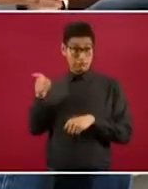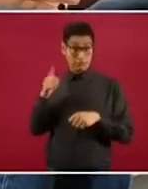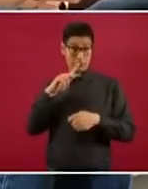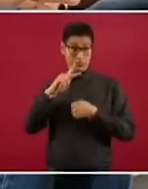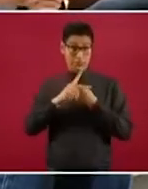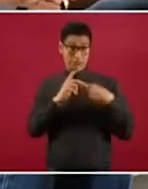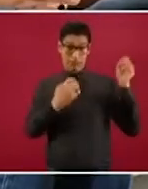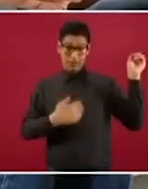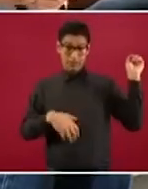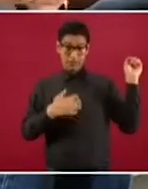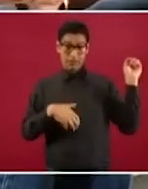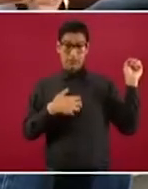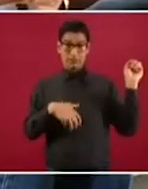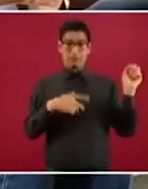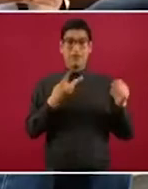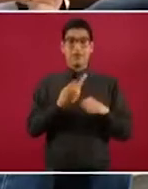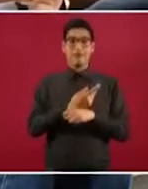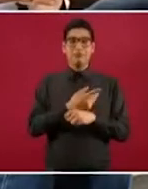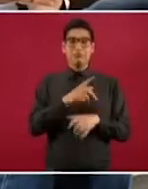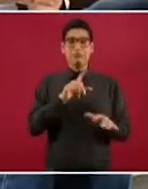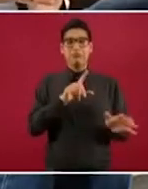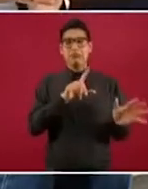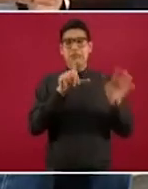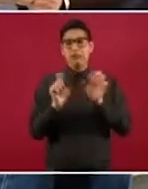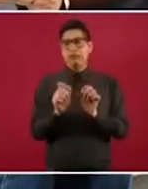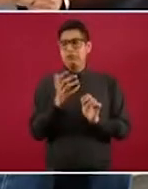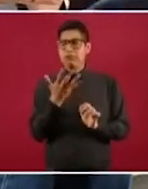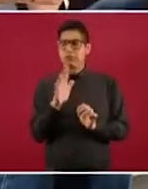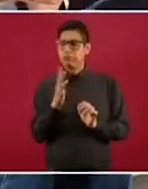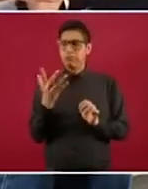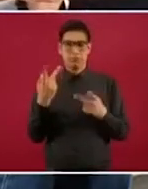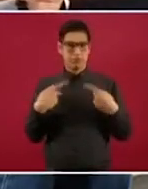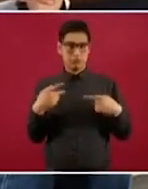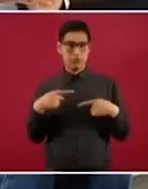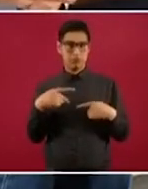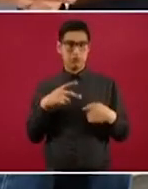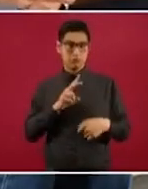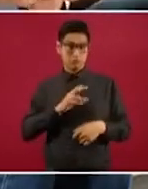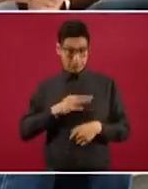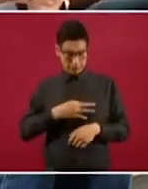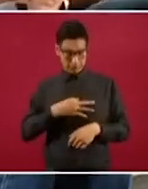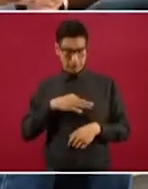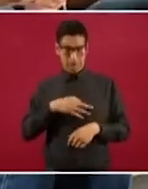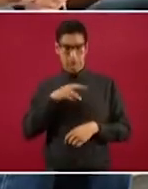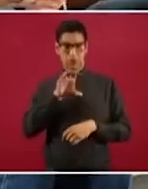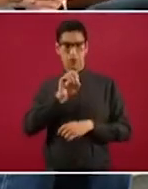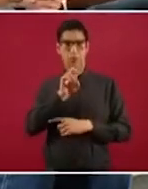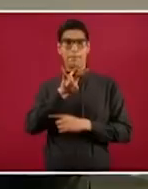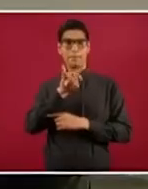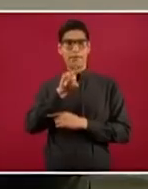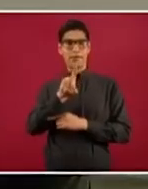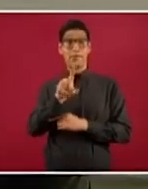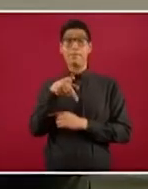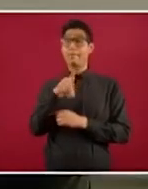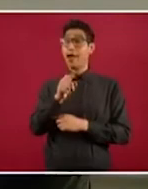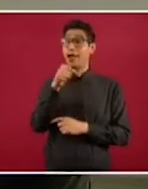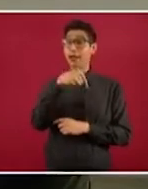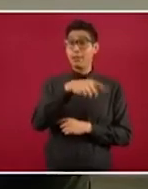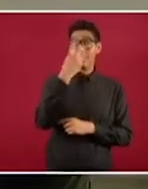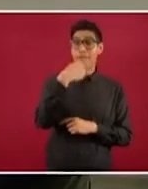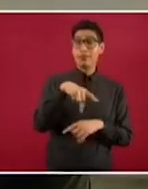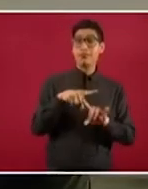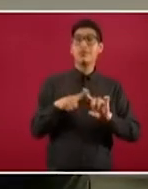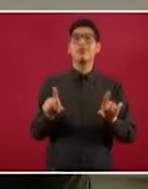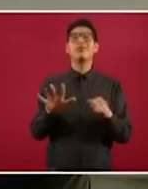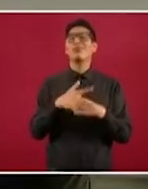semana de haber tomado, alrededor de 700, de haber tomado esas medidas. En México, ¿cuál es la causa de que no preveamos